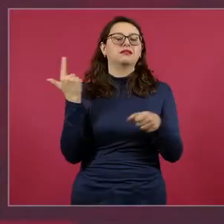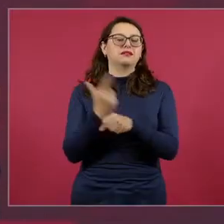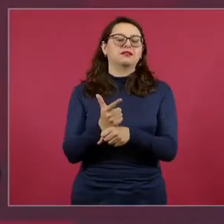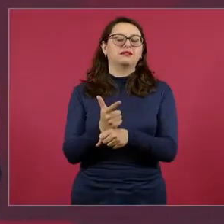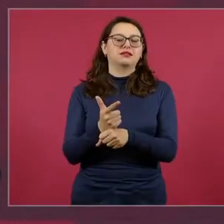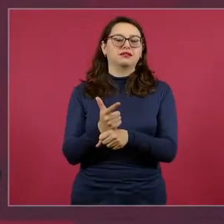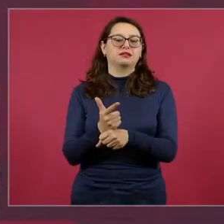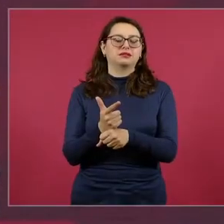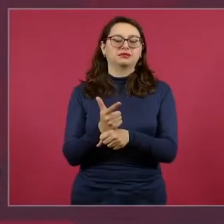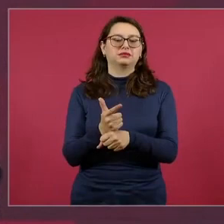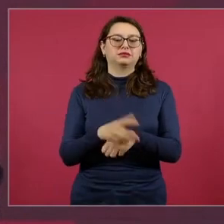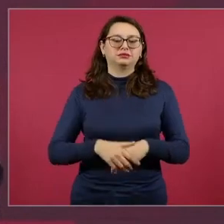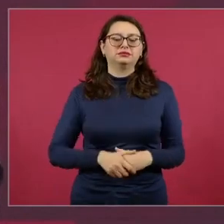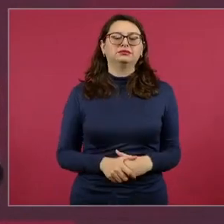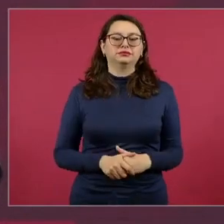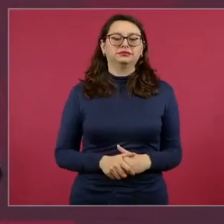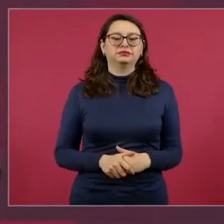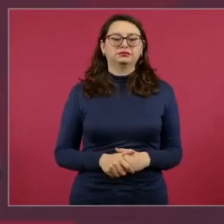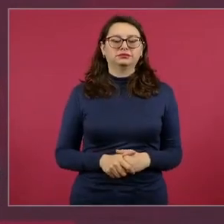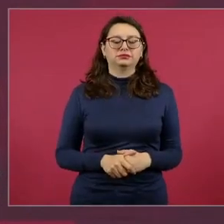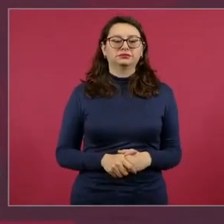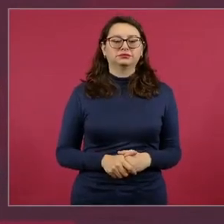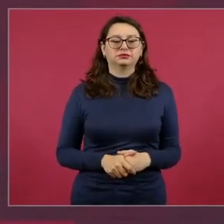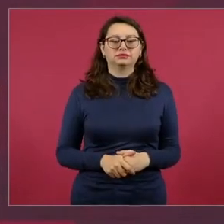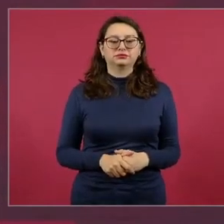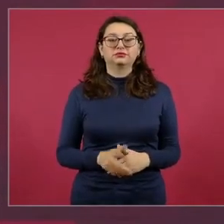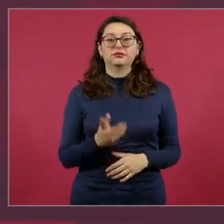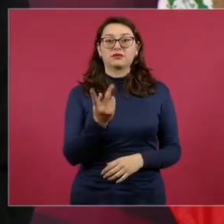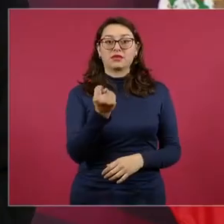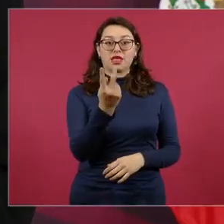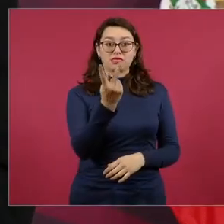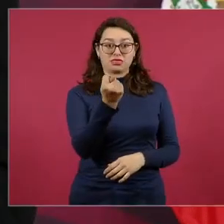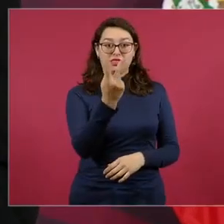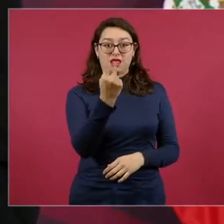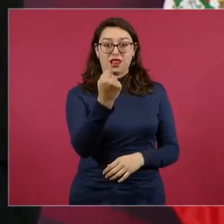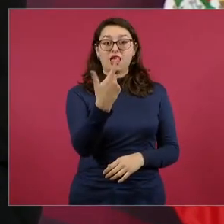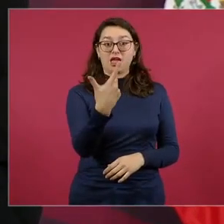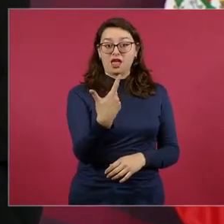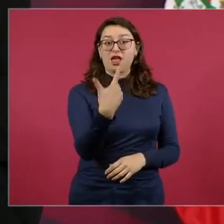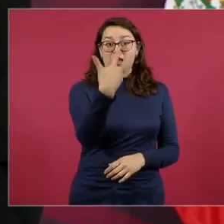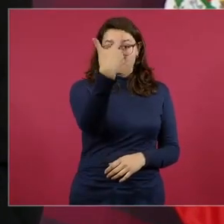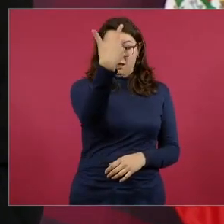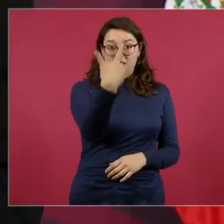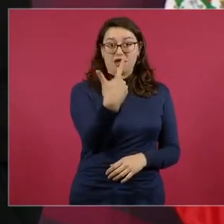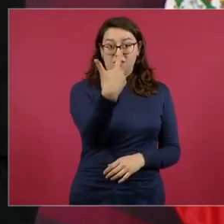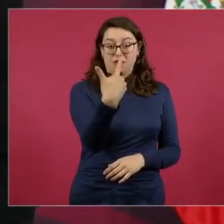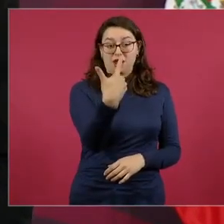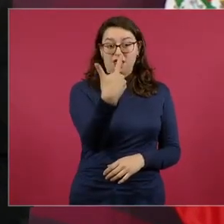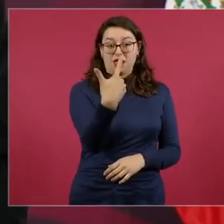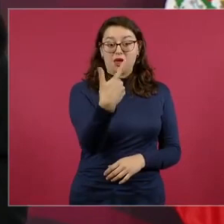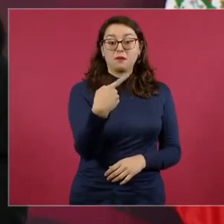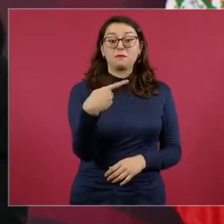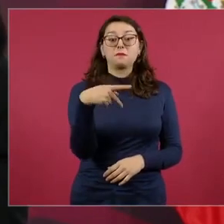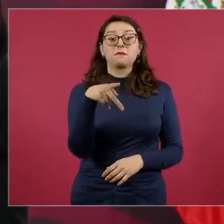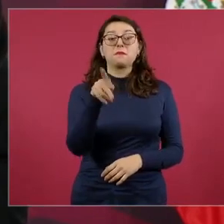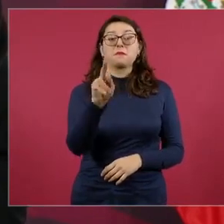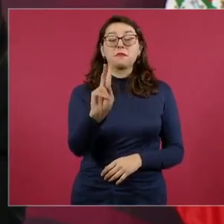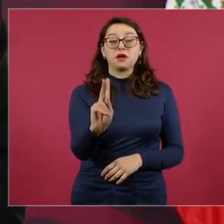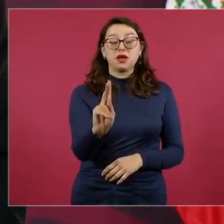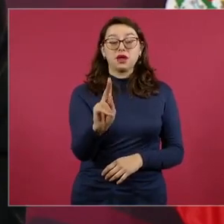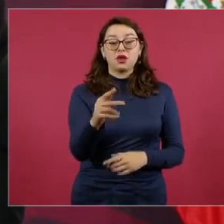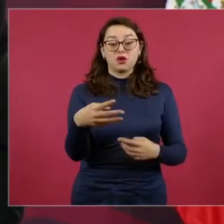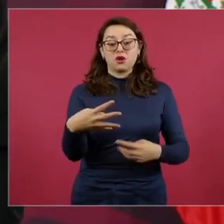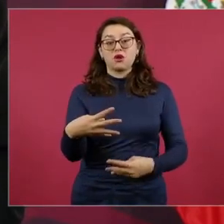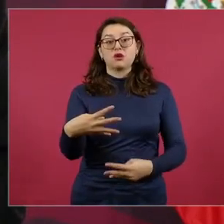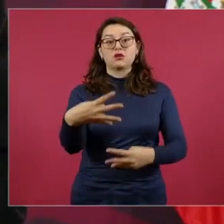Para cuando están viendo la televisión, están hablando, están leyendo, nada más